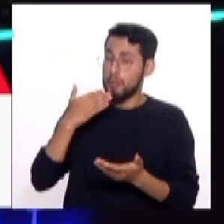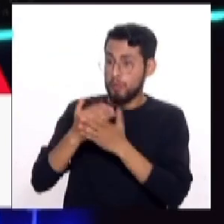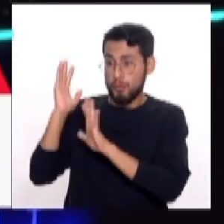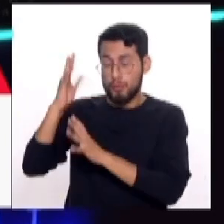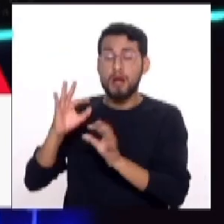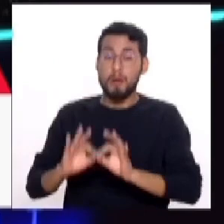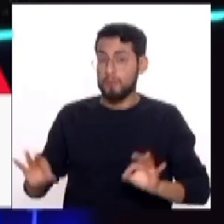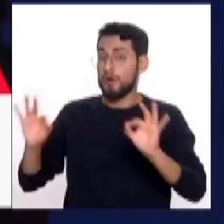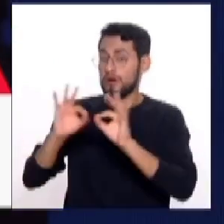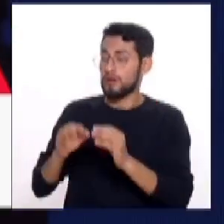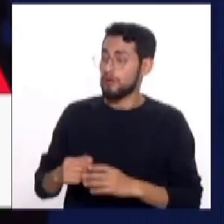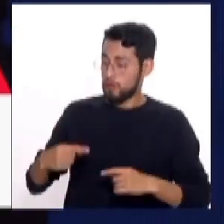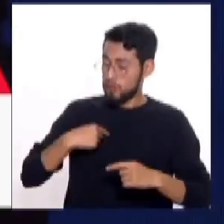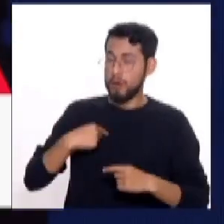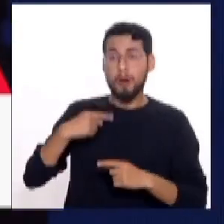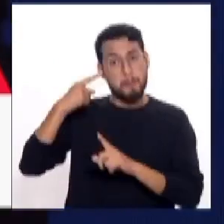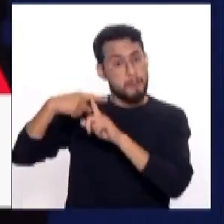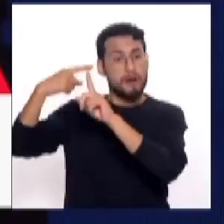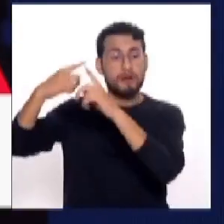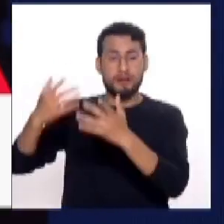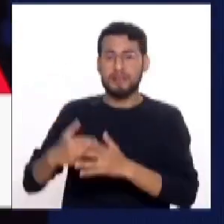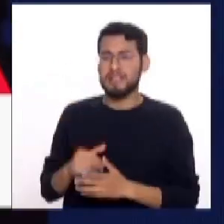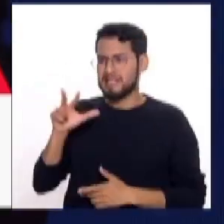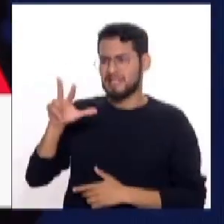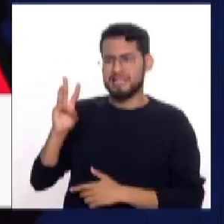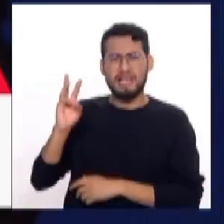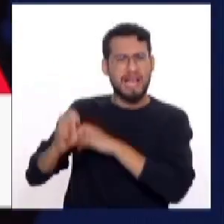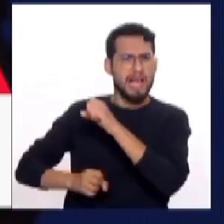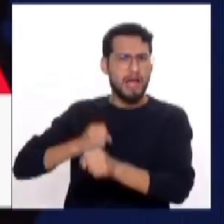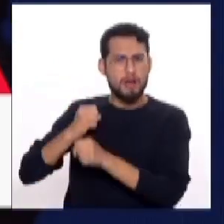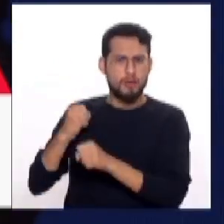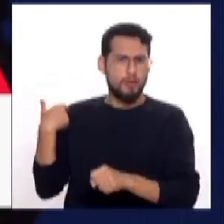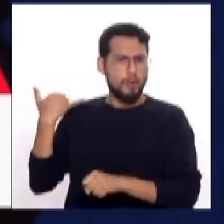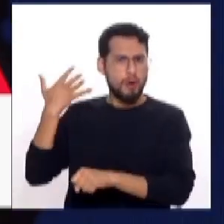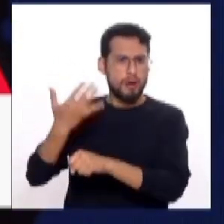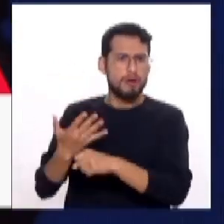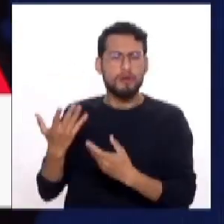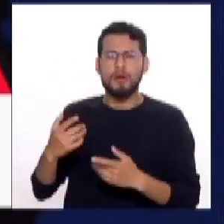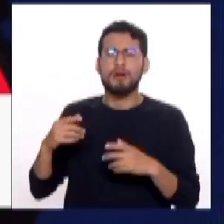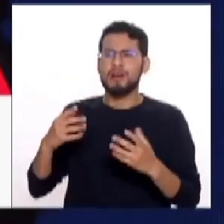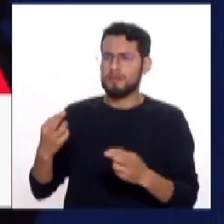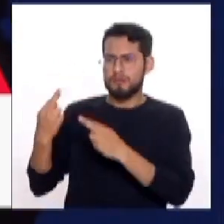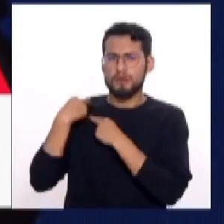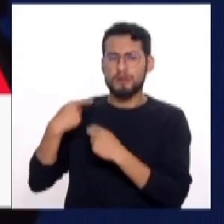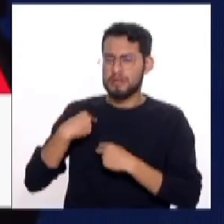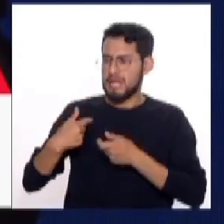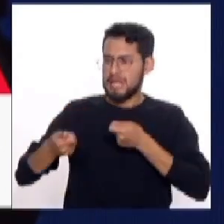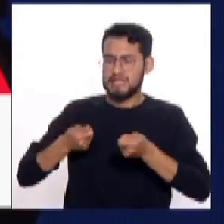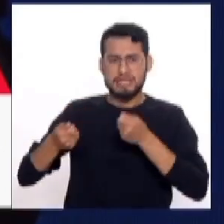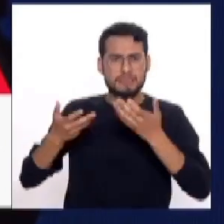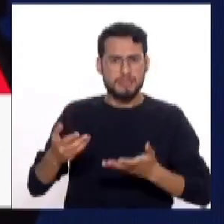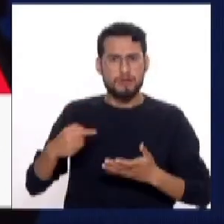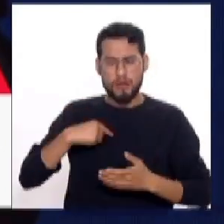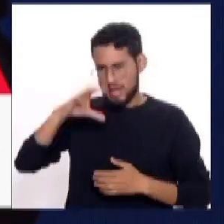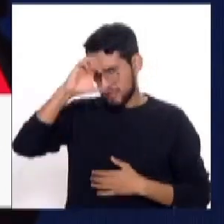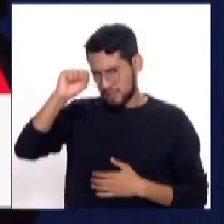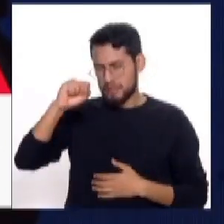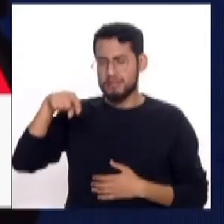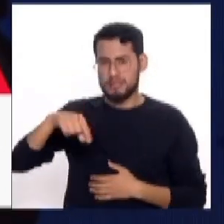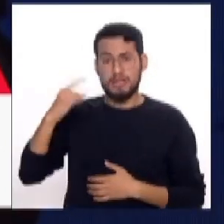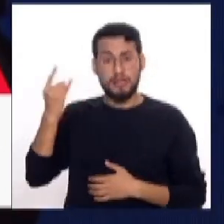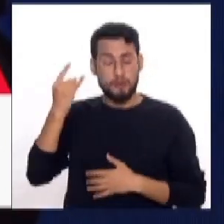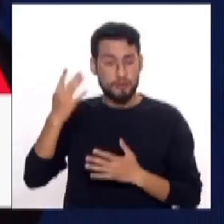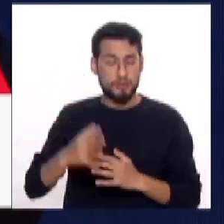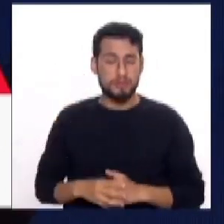relevantes yo soy optimista pasé 36 años ocupando el cargo de senador en Estados